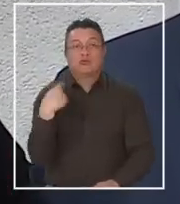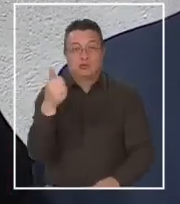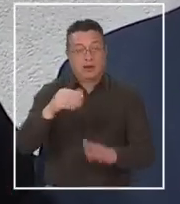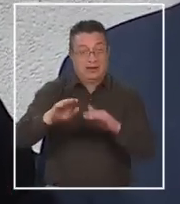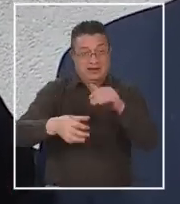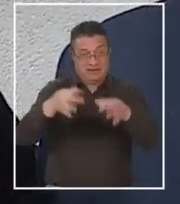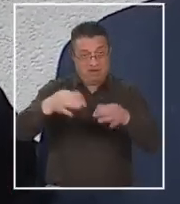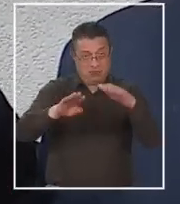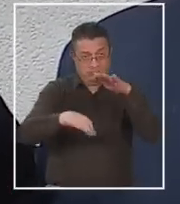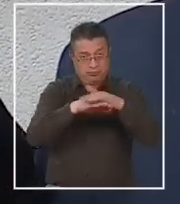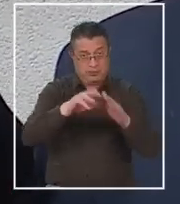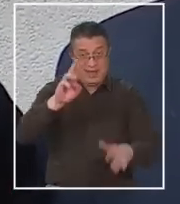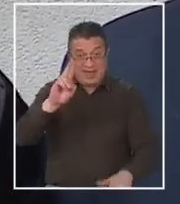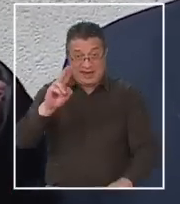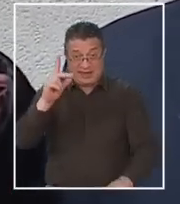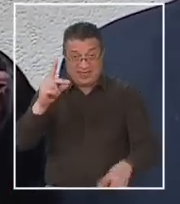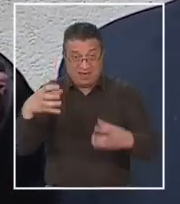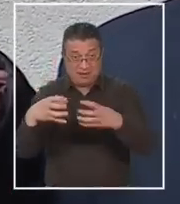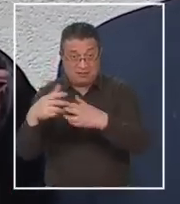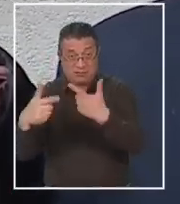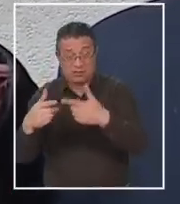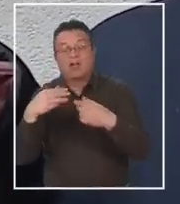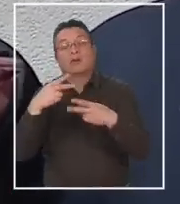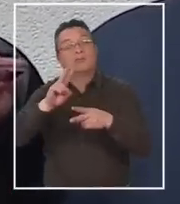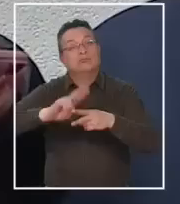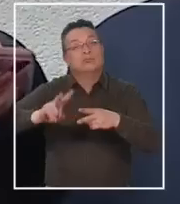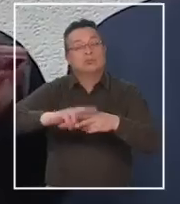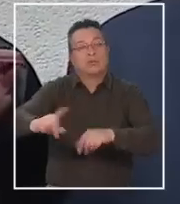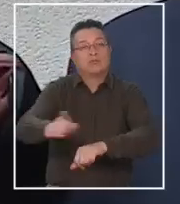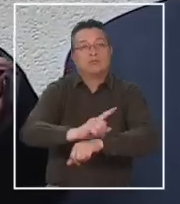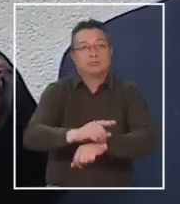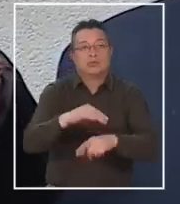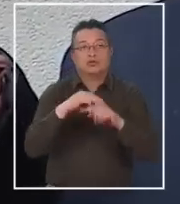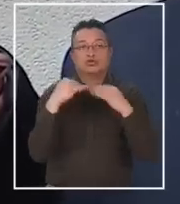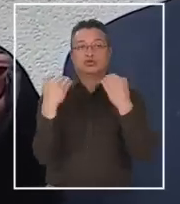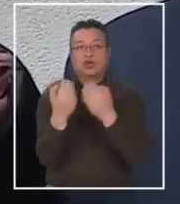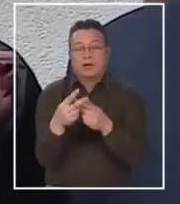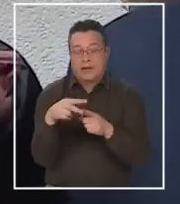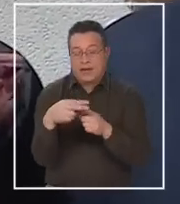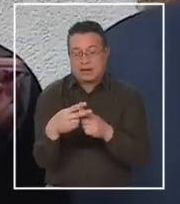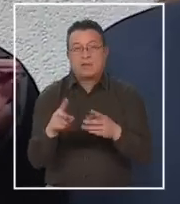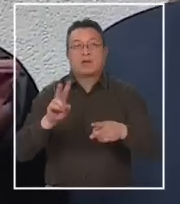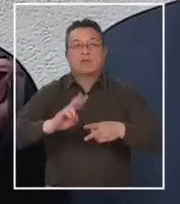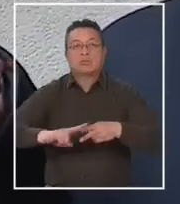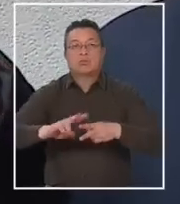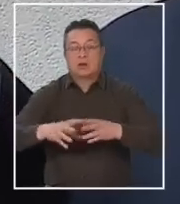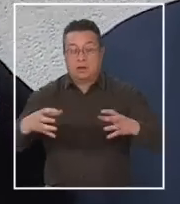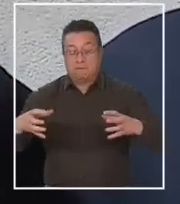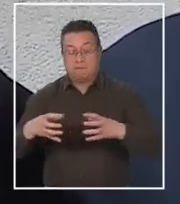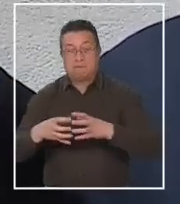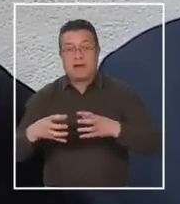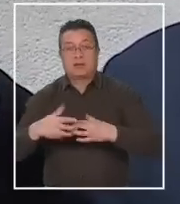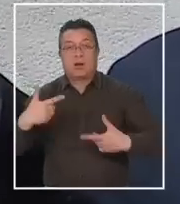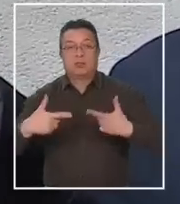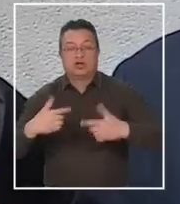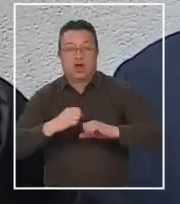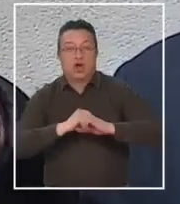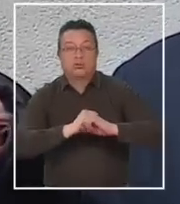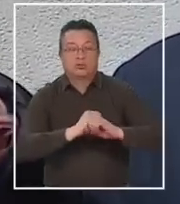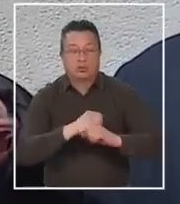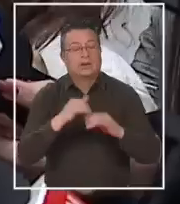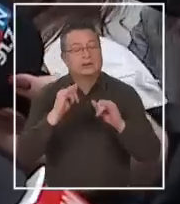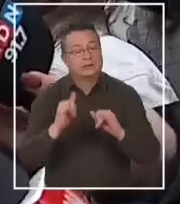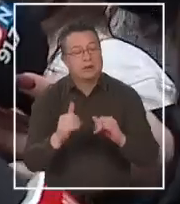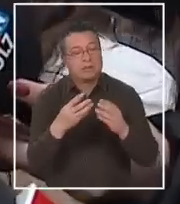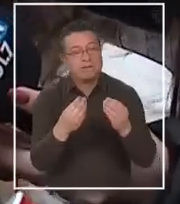Democrática resuelva prontamente y, por cierto, toda la herramienta de fiscalización que se eleven desde los partidos de la oposición siempre van a